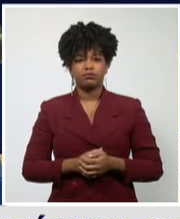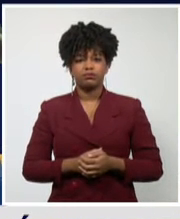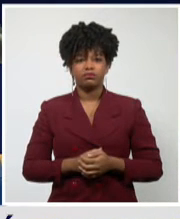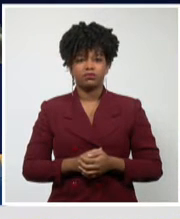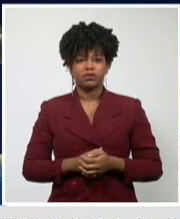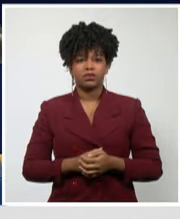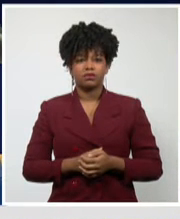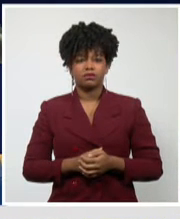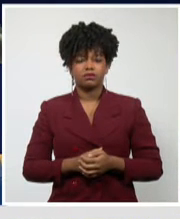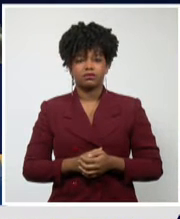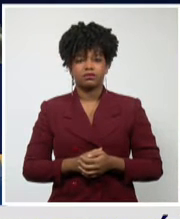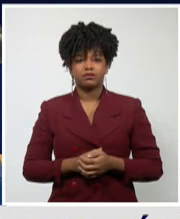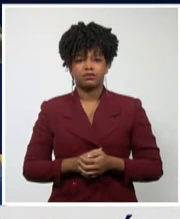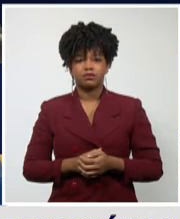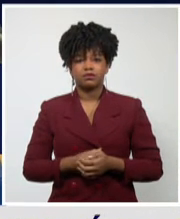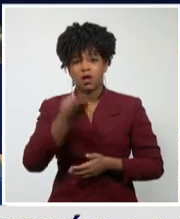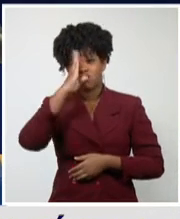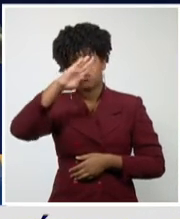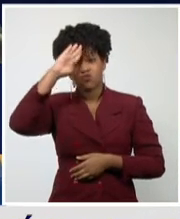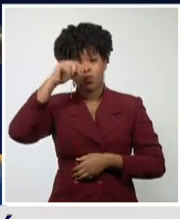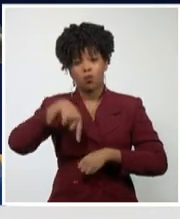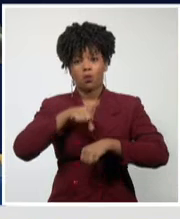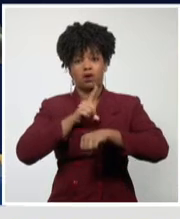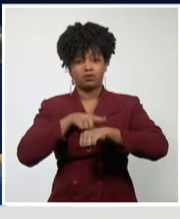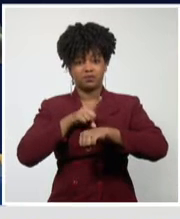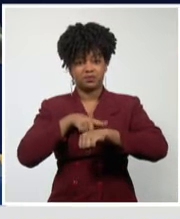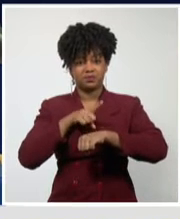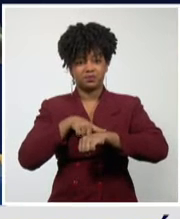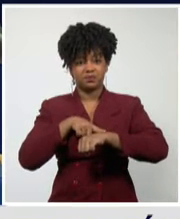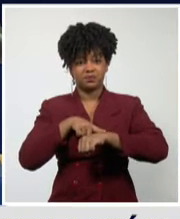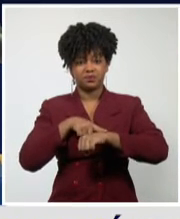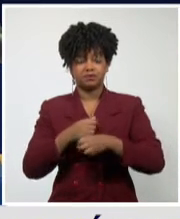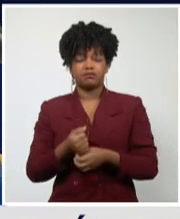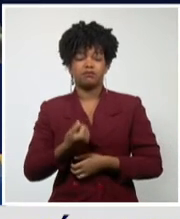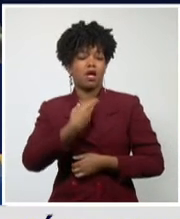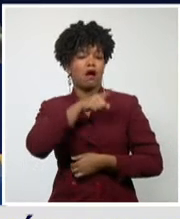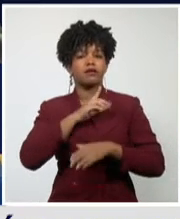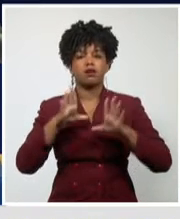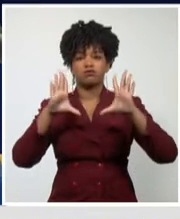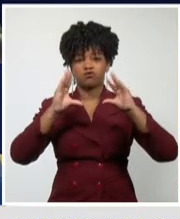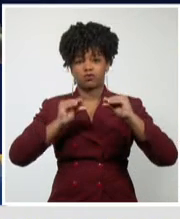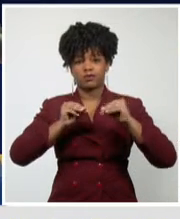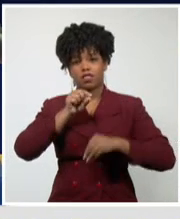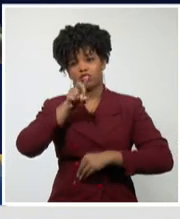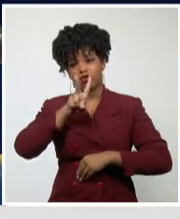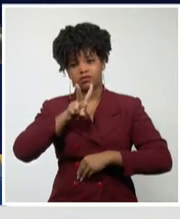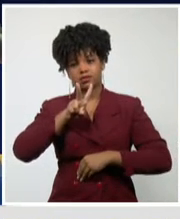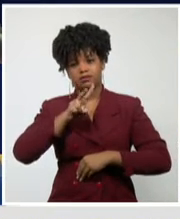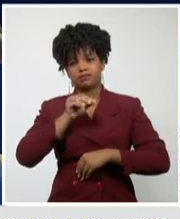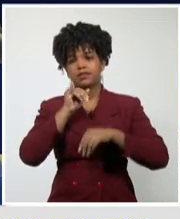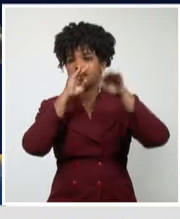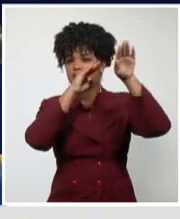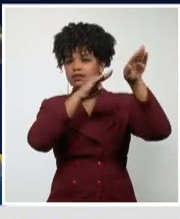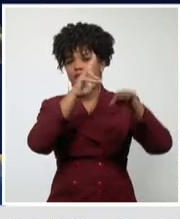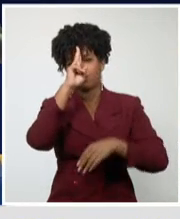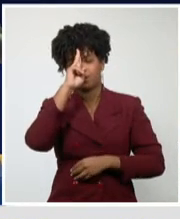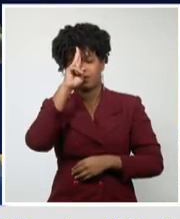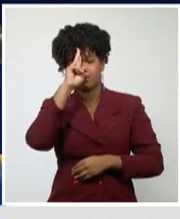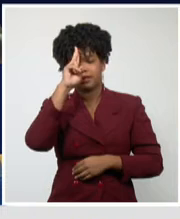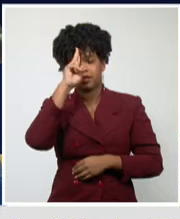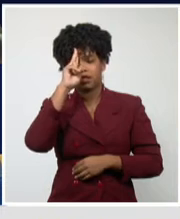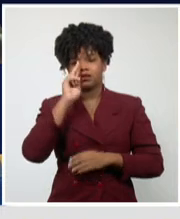En Cuba, en estos momentos, hasta anoche a las 12 de la noche, habían ingresado en los hospitales un